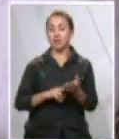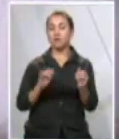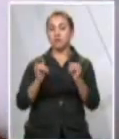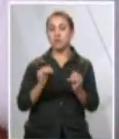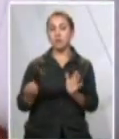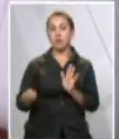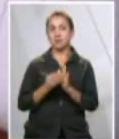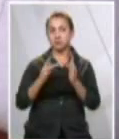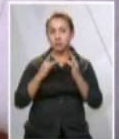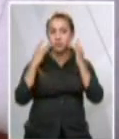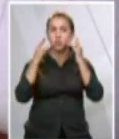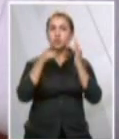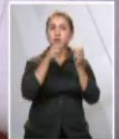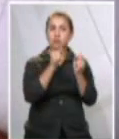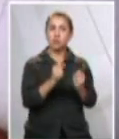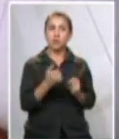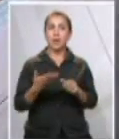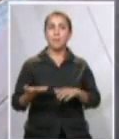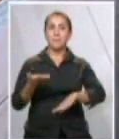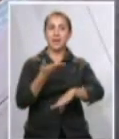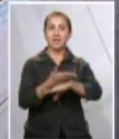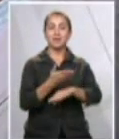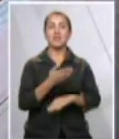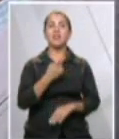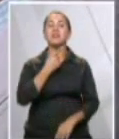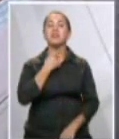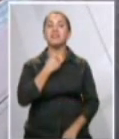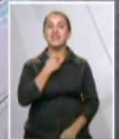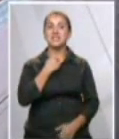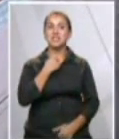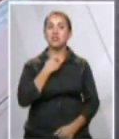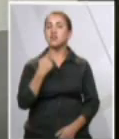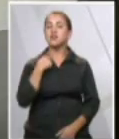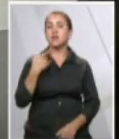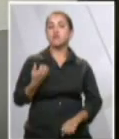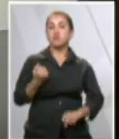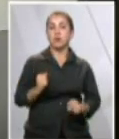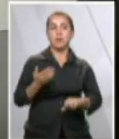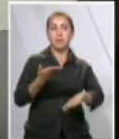usted pudiera pedir un deseo, ¿qué pediría?